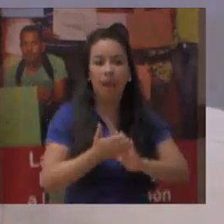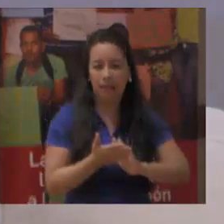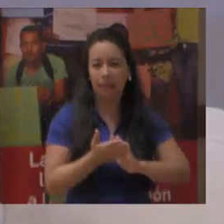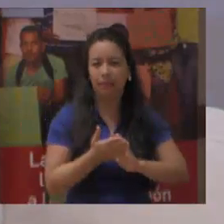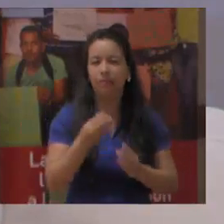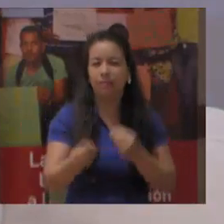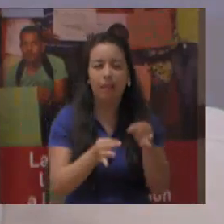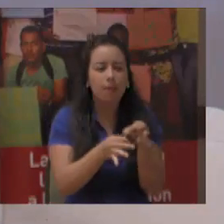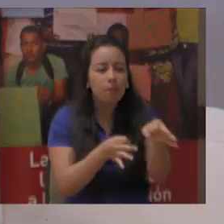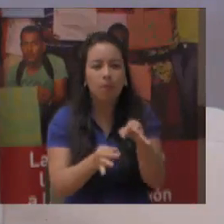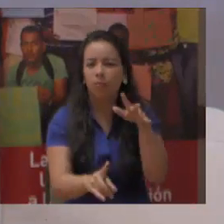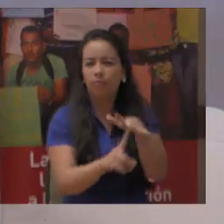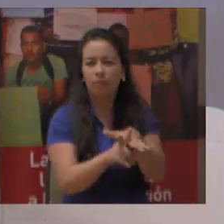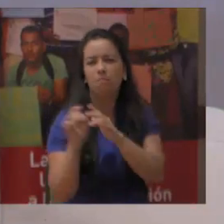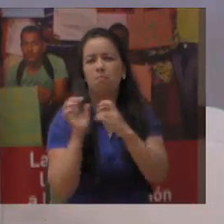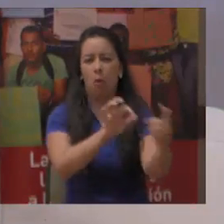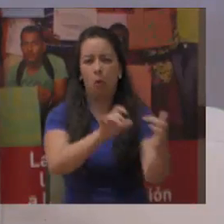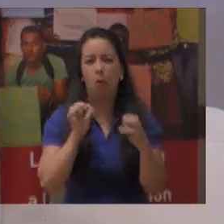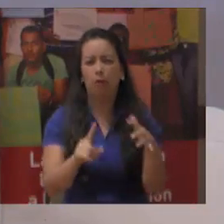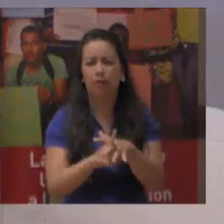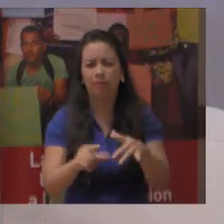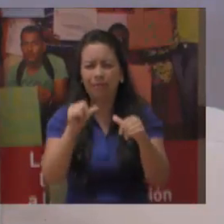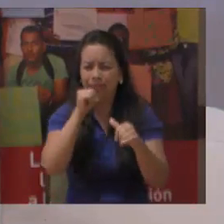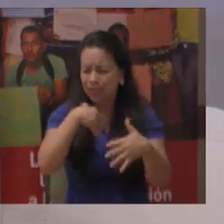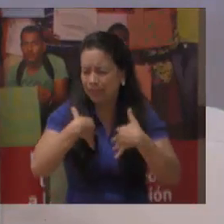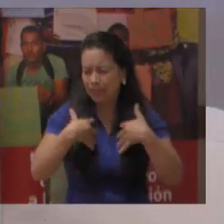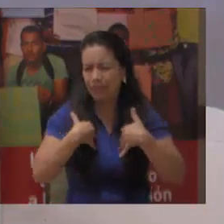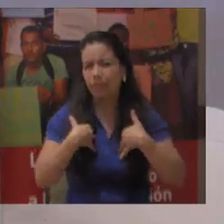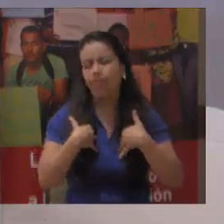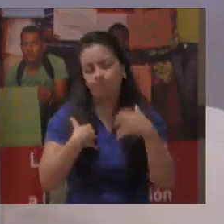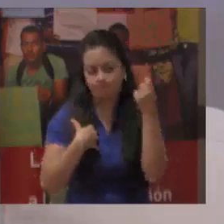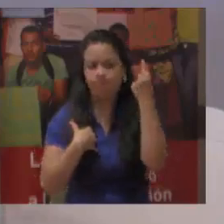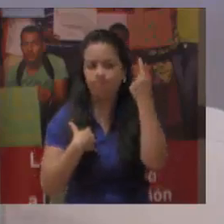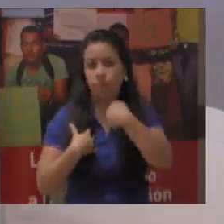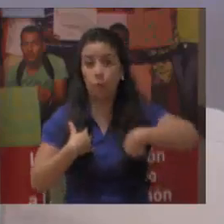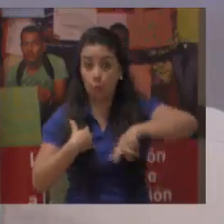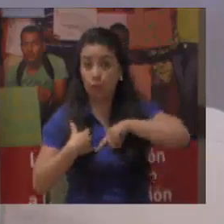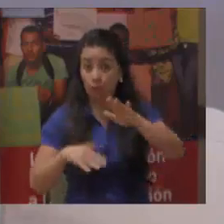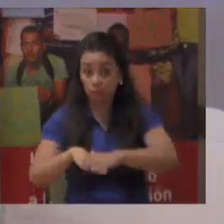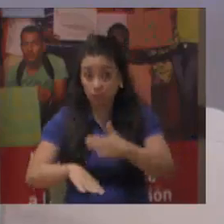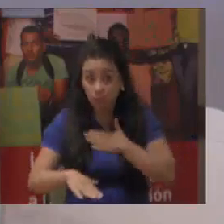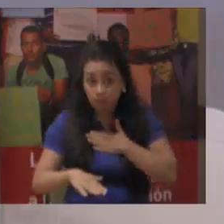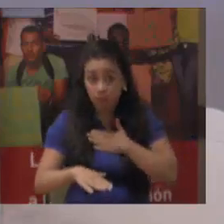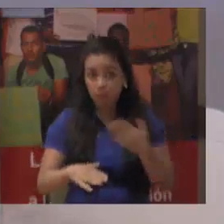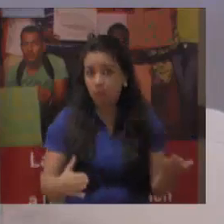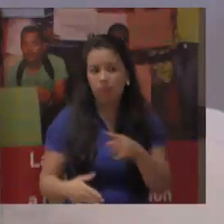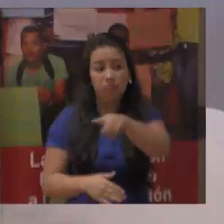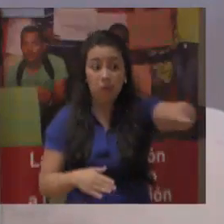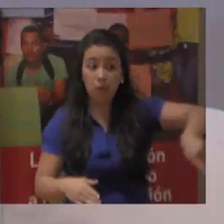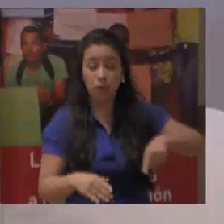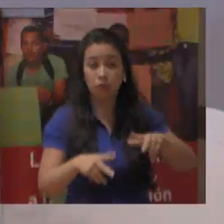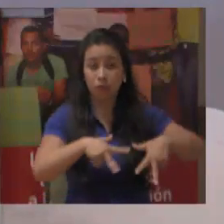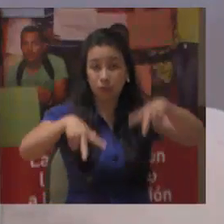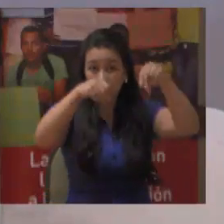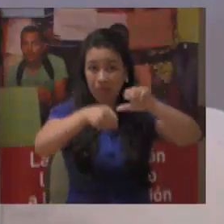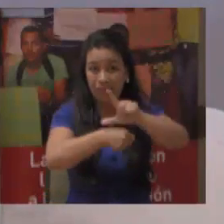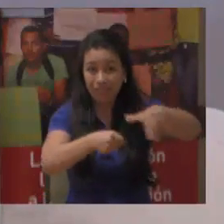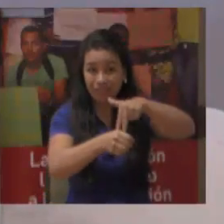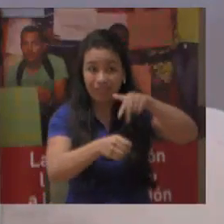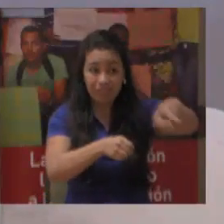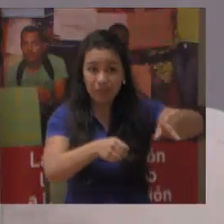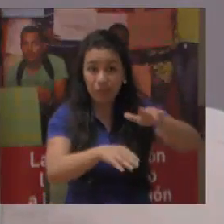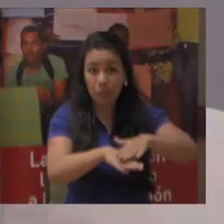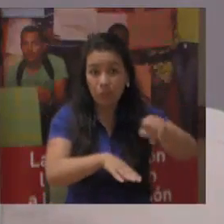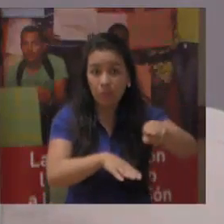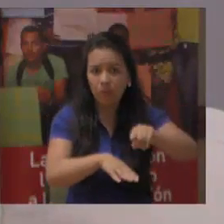más afectados por la violencia, entendiendo que no hemos sido nosotros, que no fue ni siquiera esa misma sociedad civil quien le ha